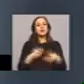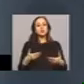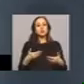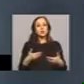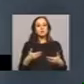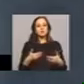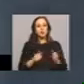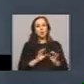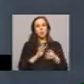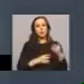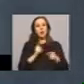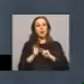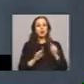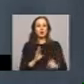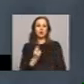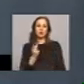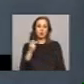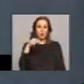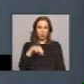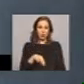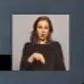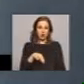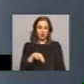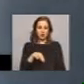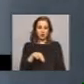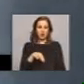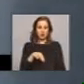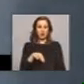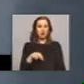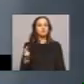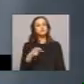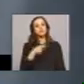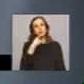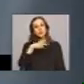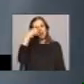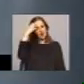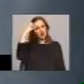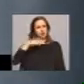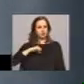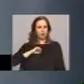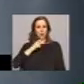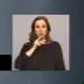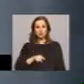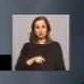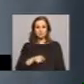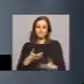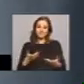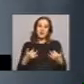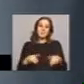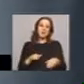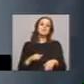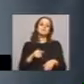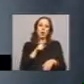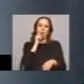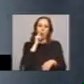plan era, había sido que Juan volviese a reinar en España, pero claro, el poder tiene una cosa. Franco